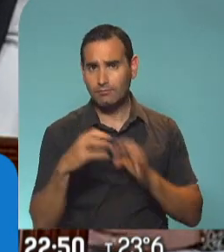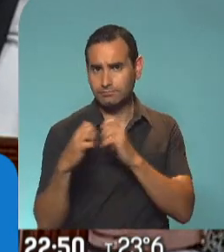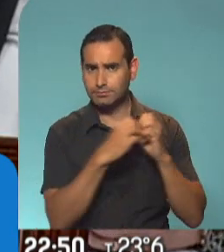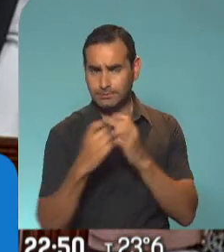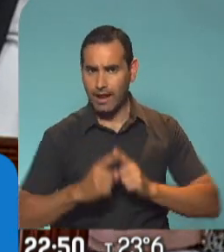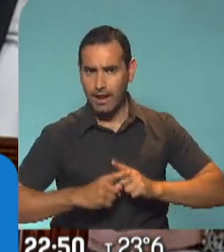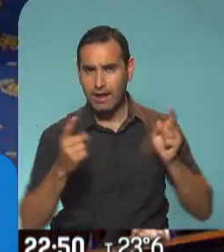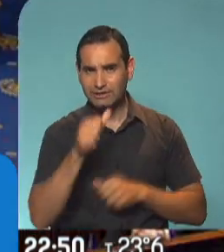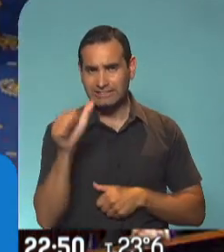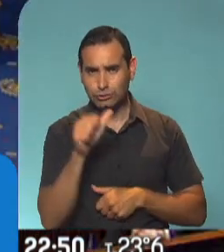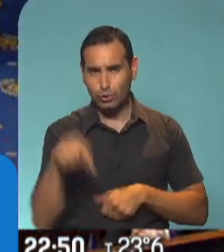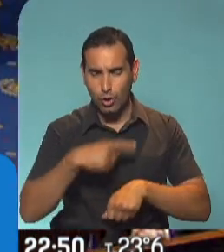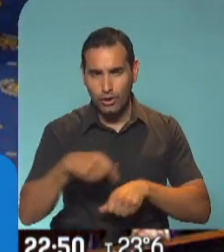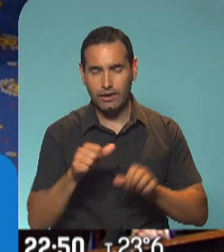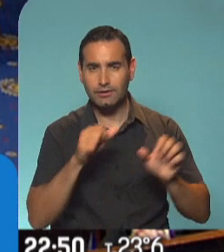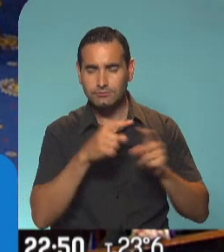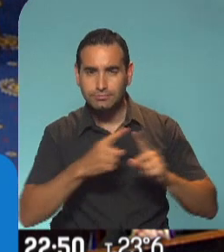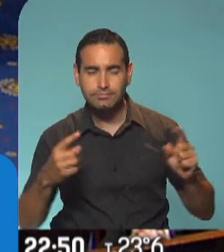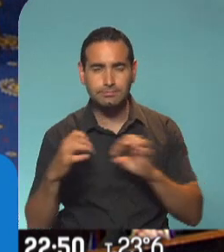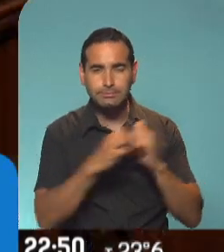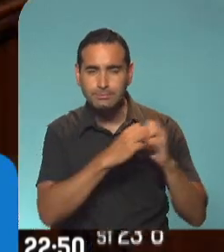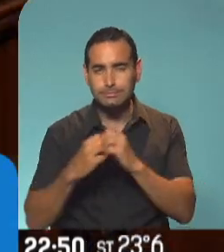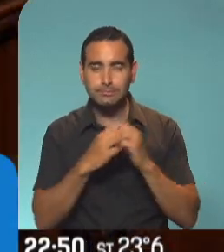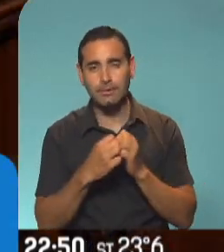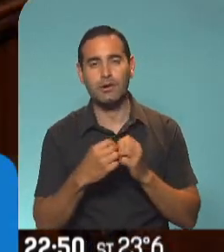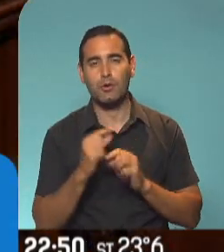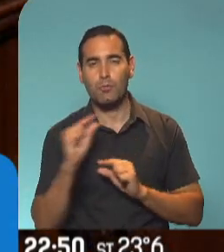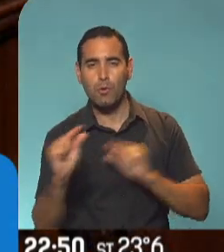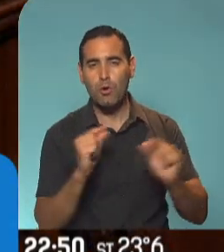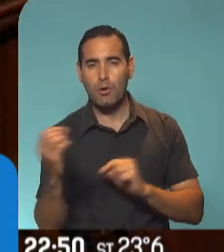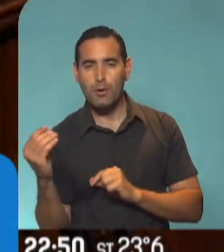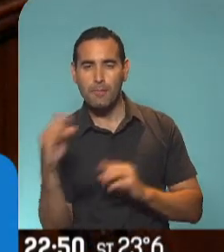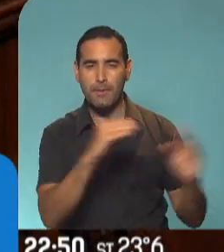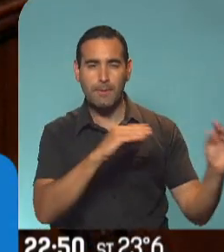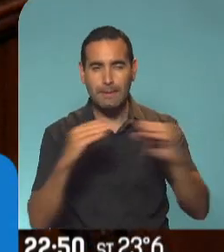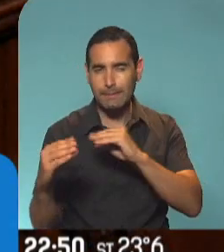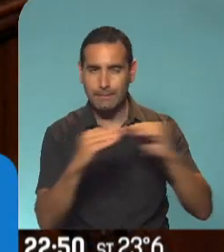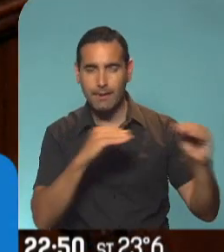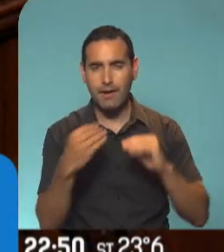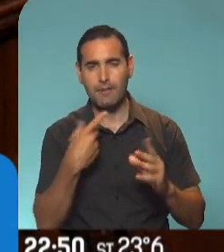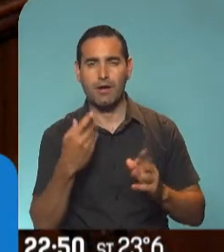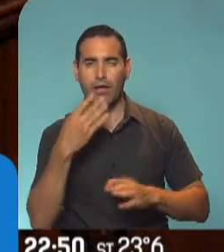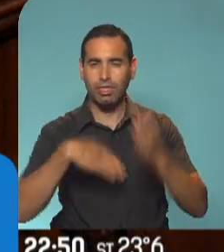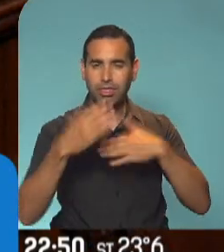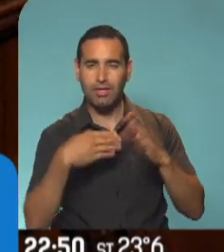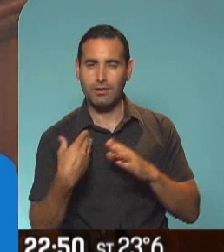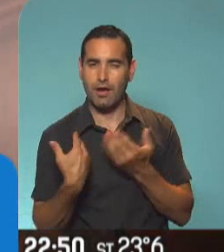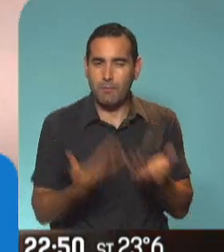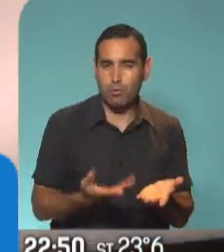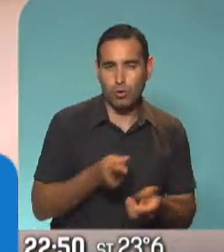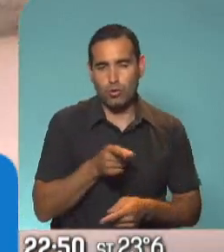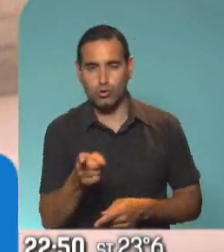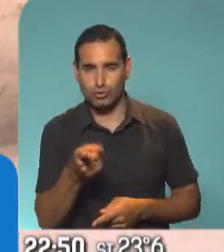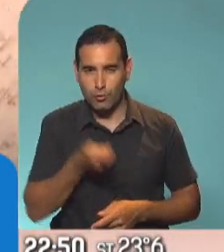prolongó por más de 6 horas, en el que se alternaron en breves intervenciones legisladores demócratas y republicanos para justificar sus votos a favor o en contra del